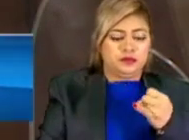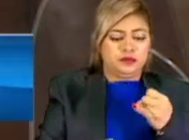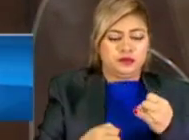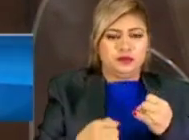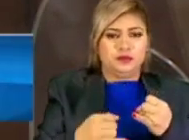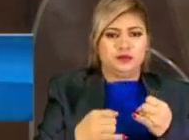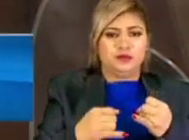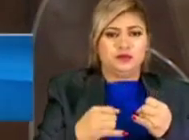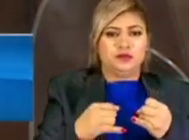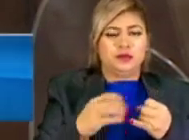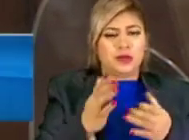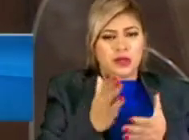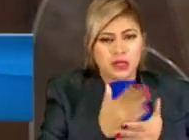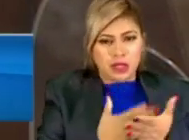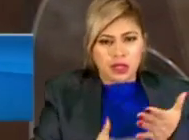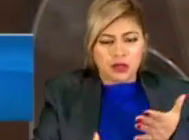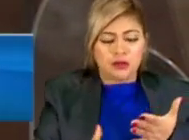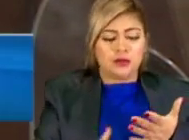semestre, algunas.